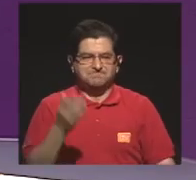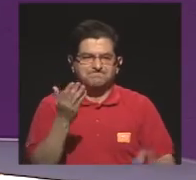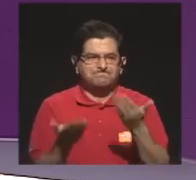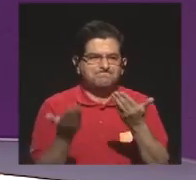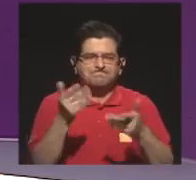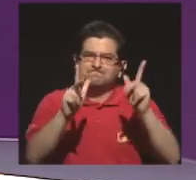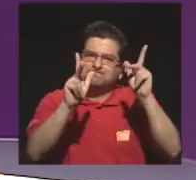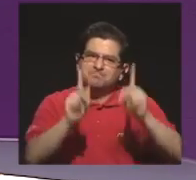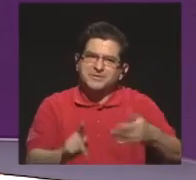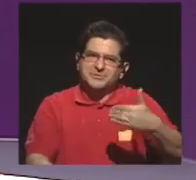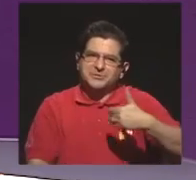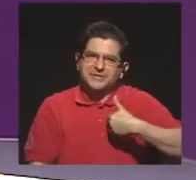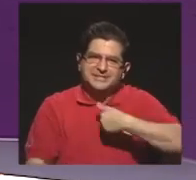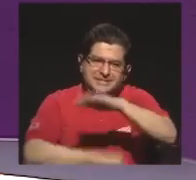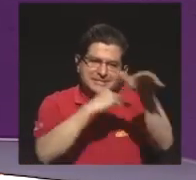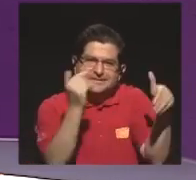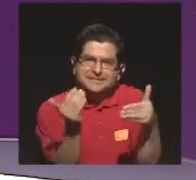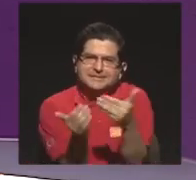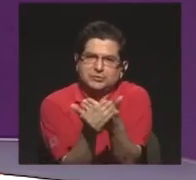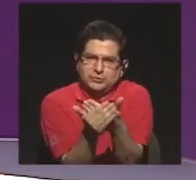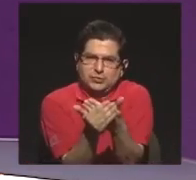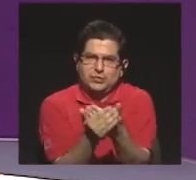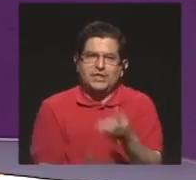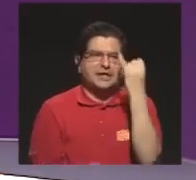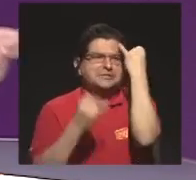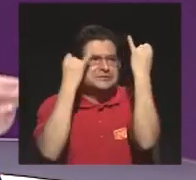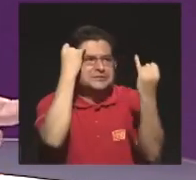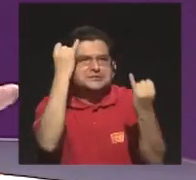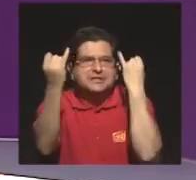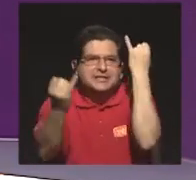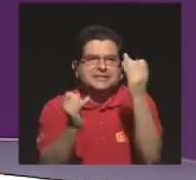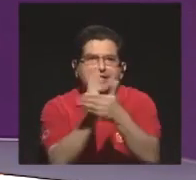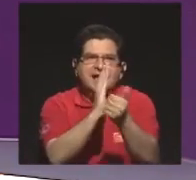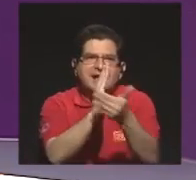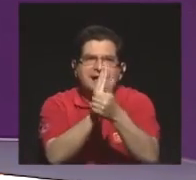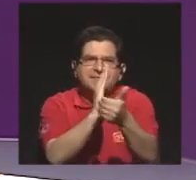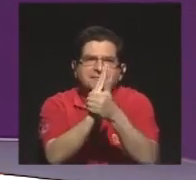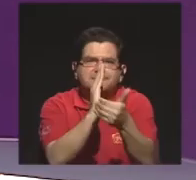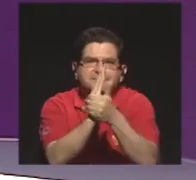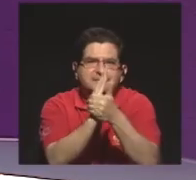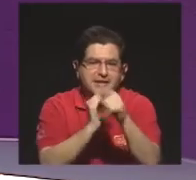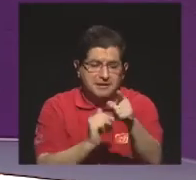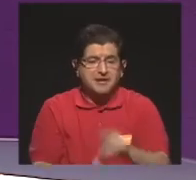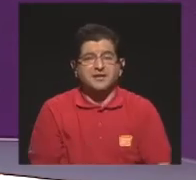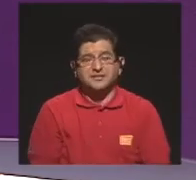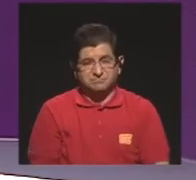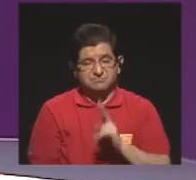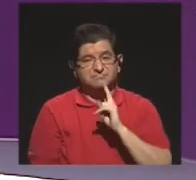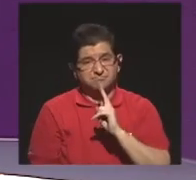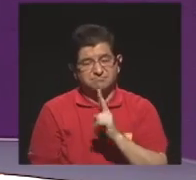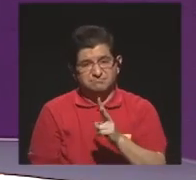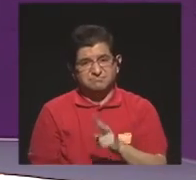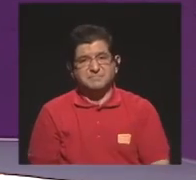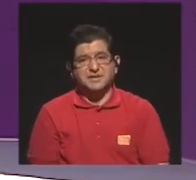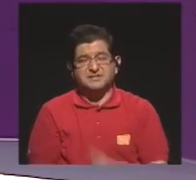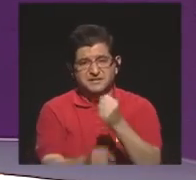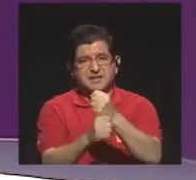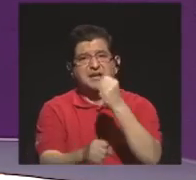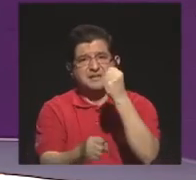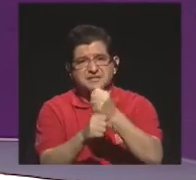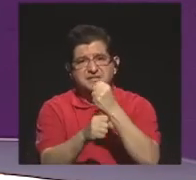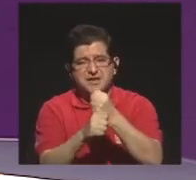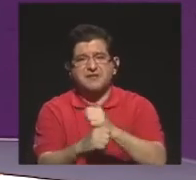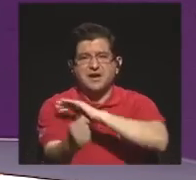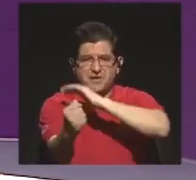no necesariamente las personas que tienen todas las ideas, las capacidades, están llegando necesariamente a los puestos de